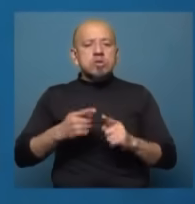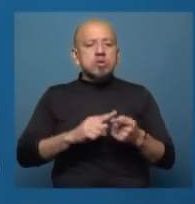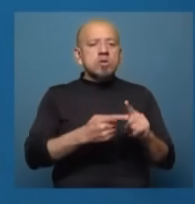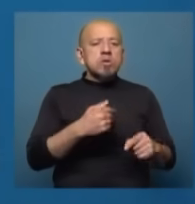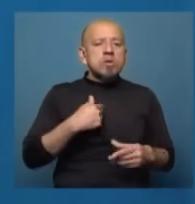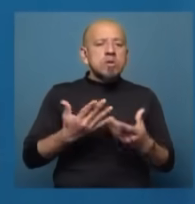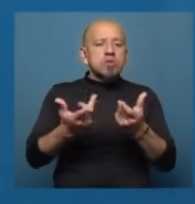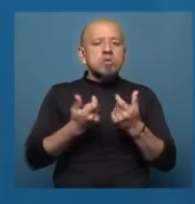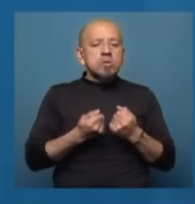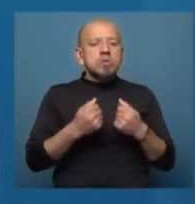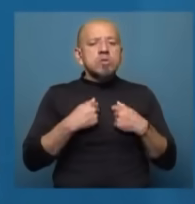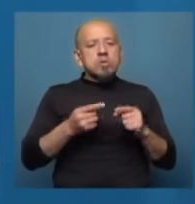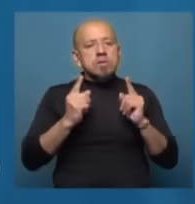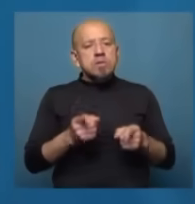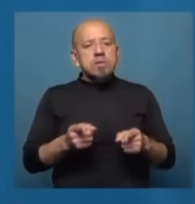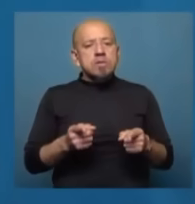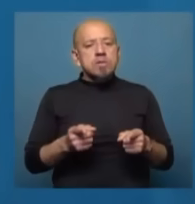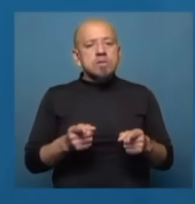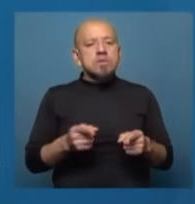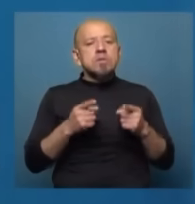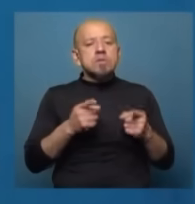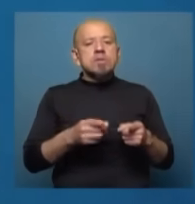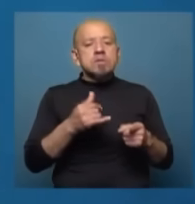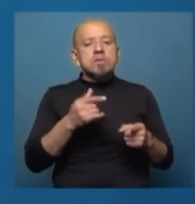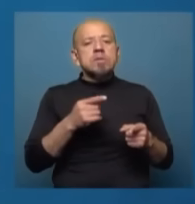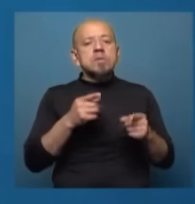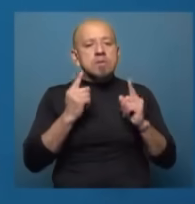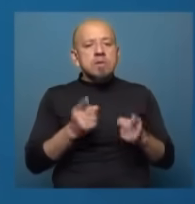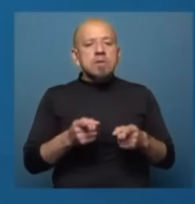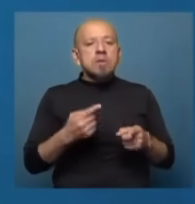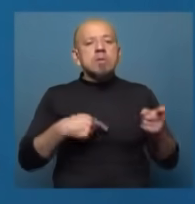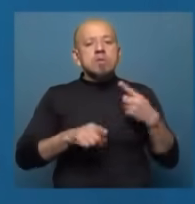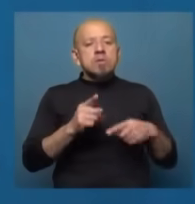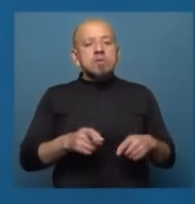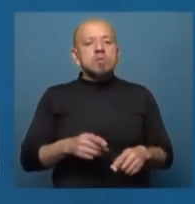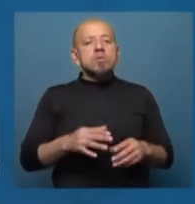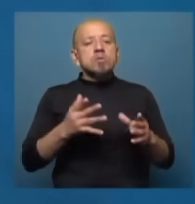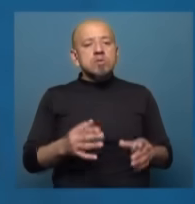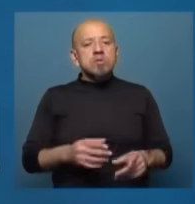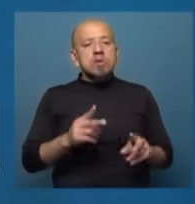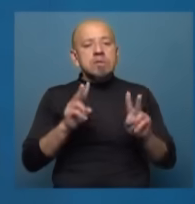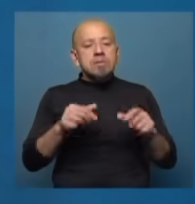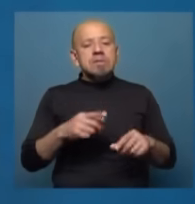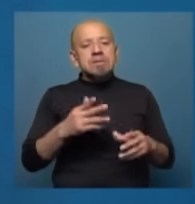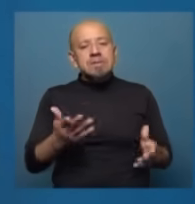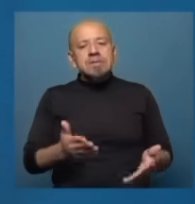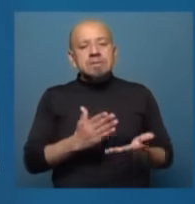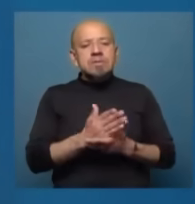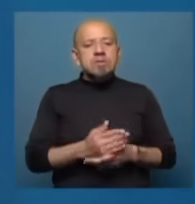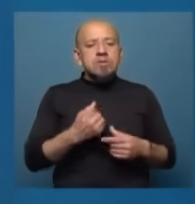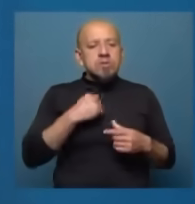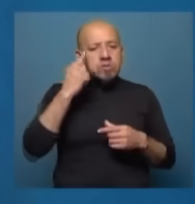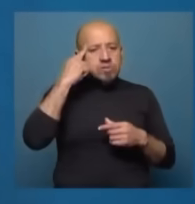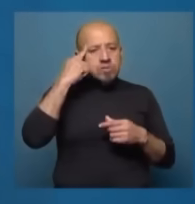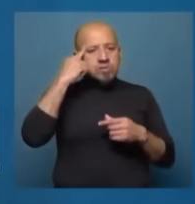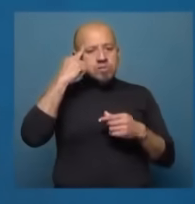eh también eh las que tienen el caso hoy también pero no logramos evitar la revictimización a mí siempre me concentro mucho